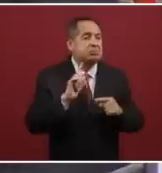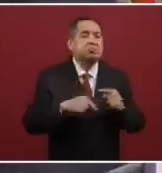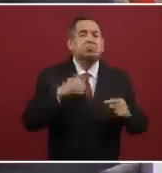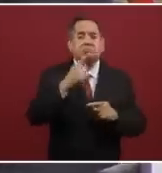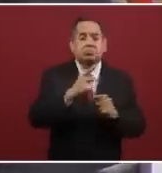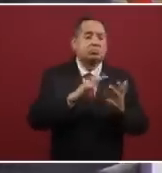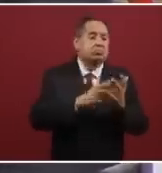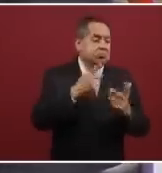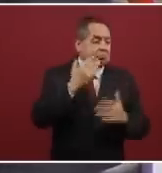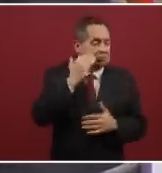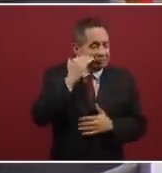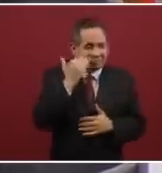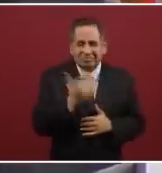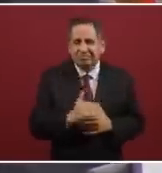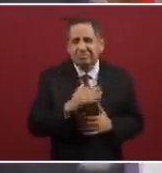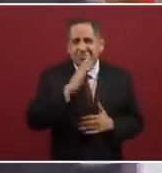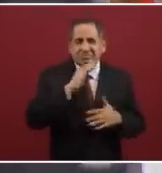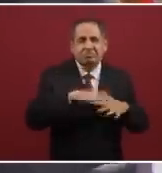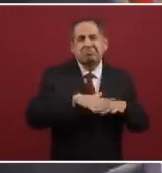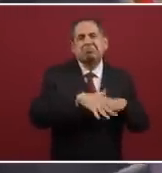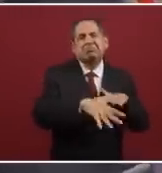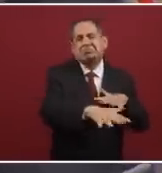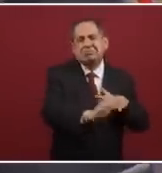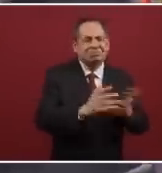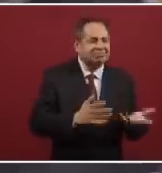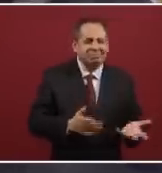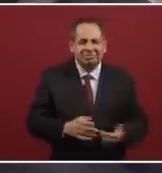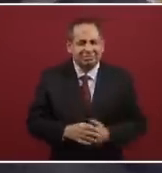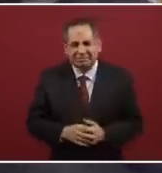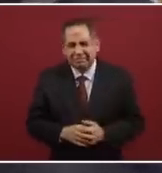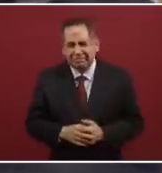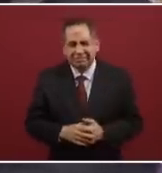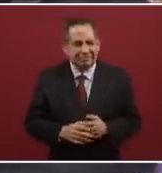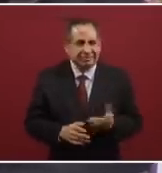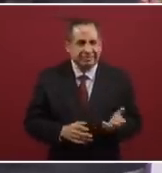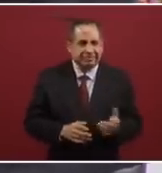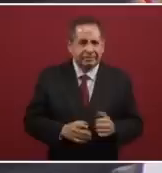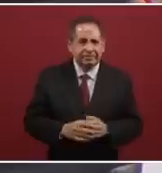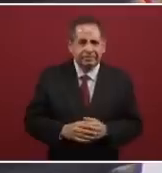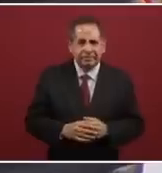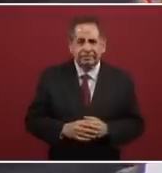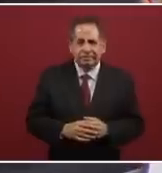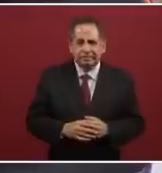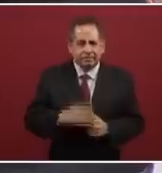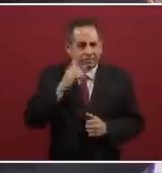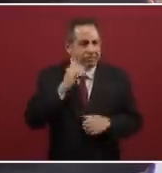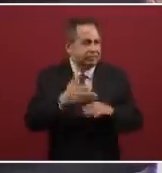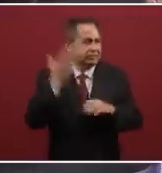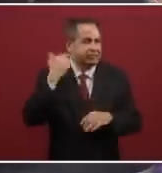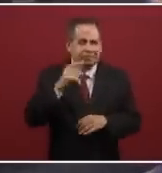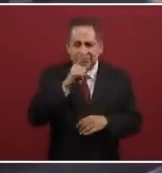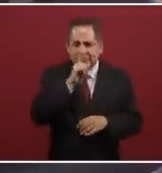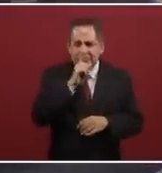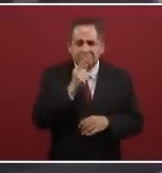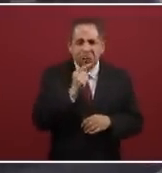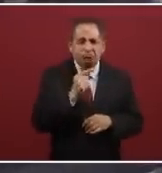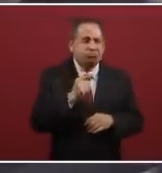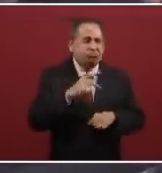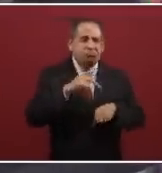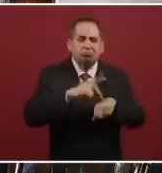y volvían a ser de terracería, porque solo les ponían una capita de